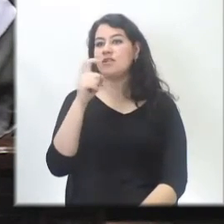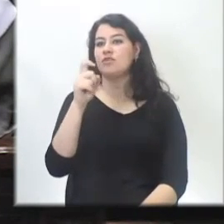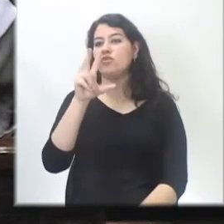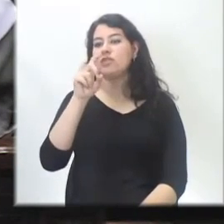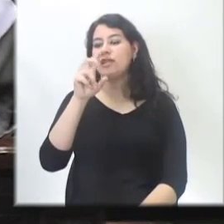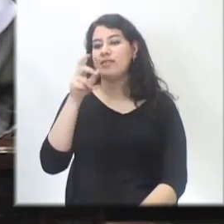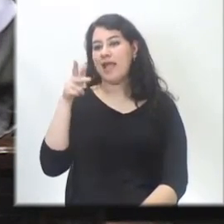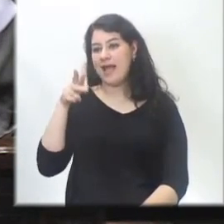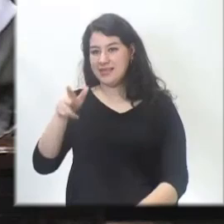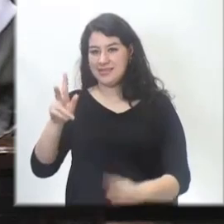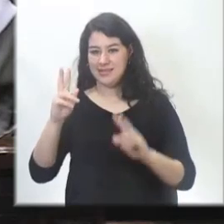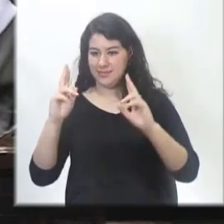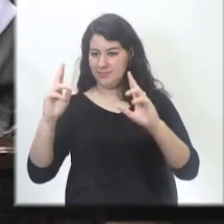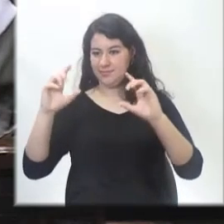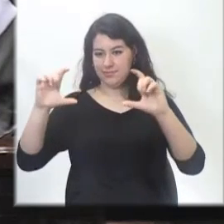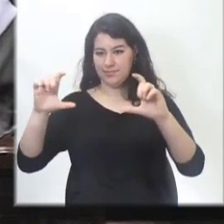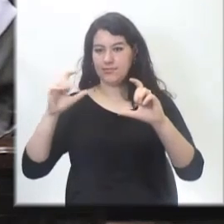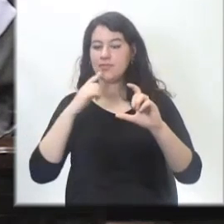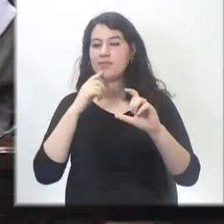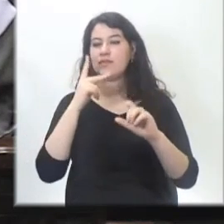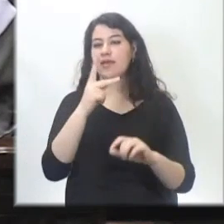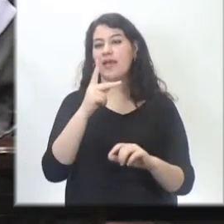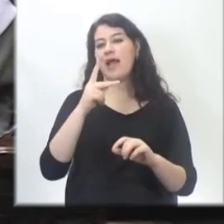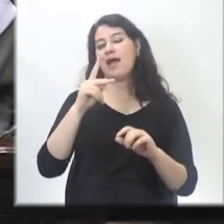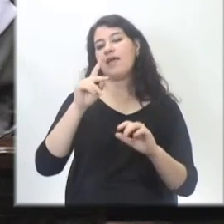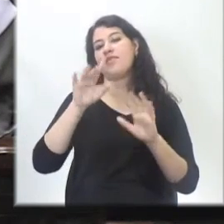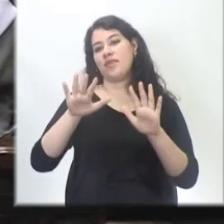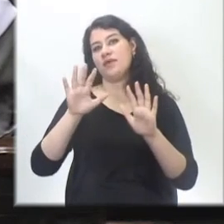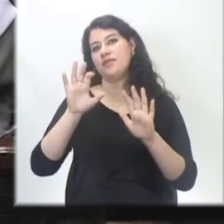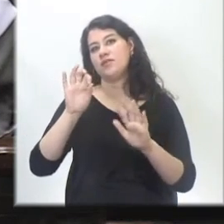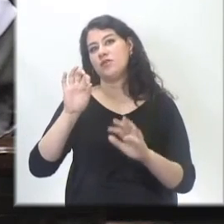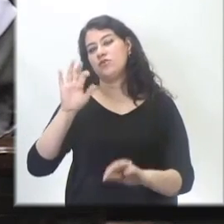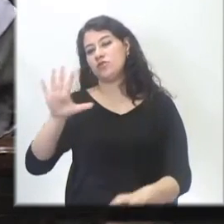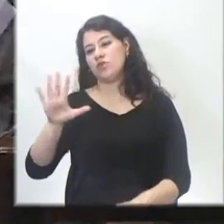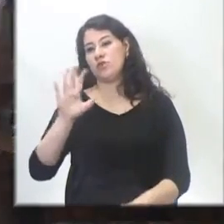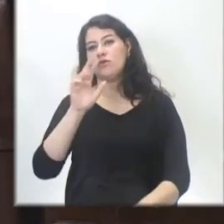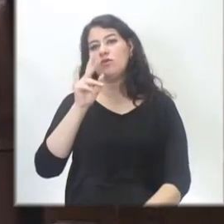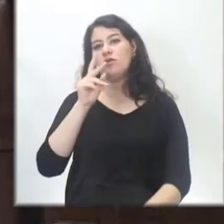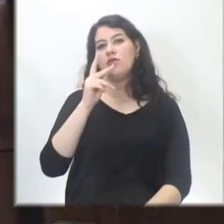que pone acá es TK-1005 y TK-1006.